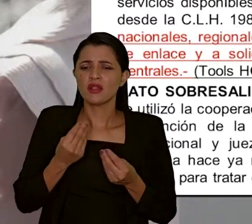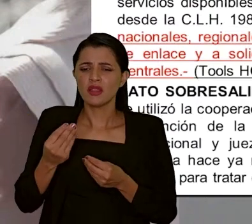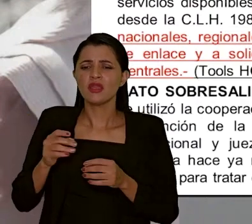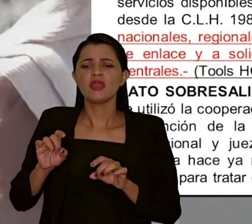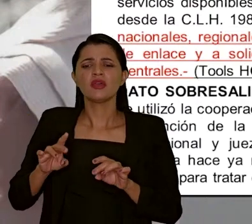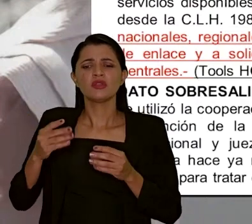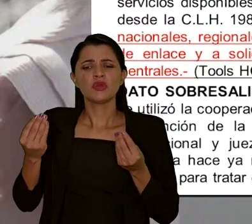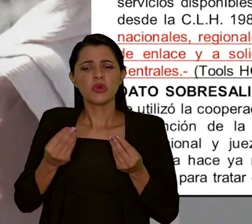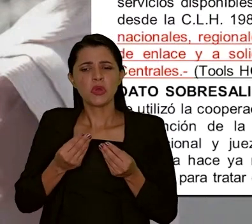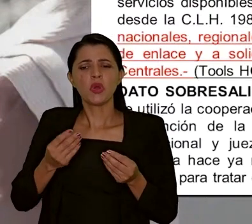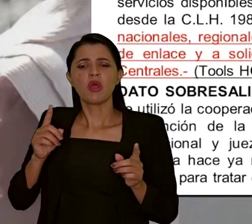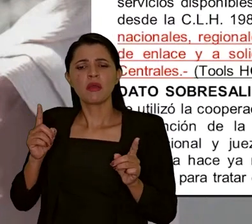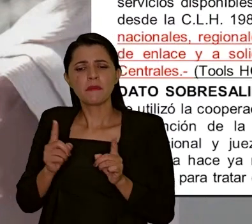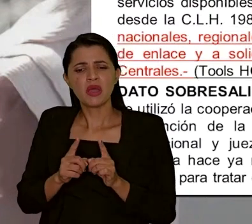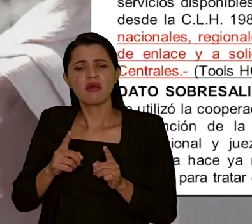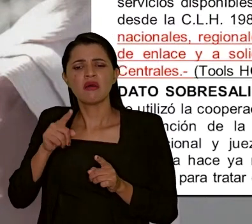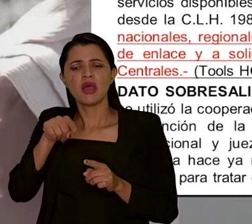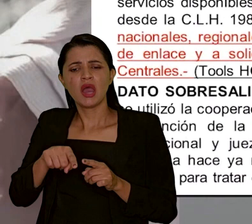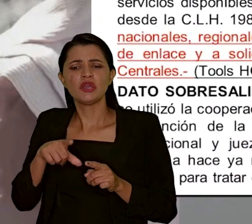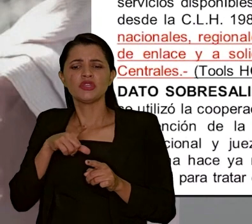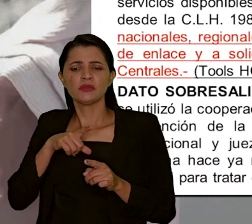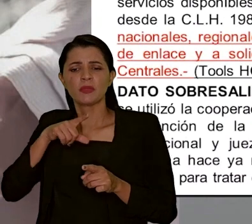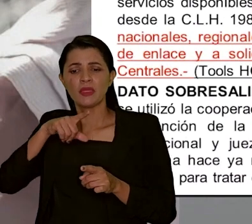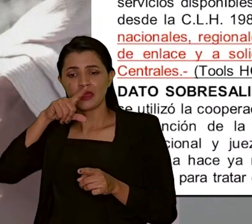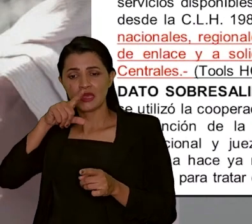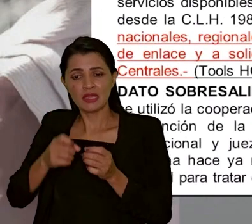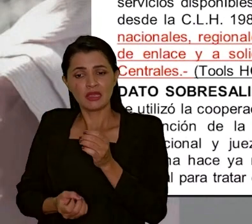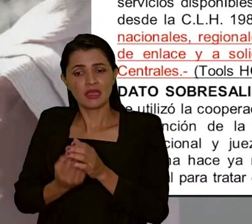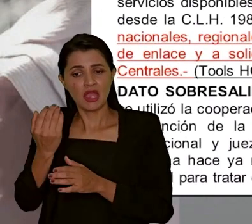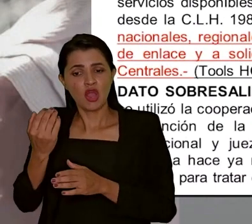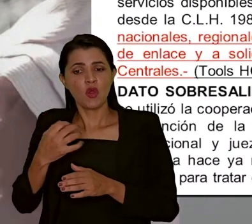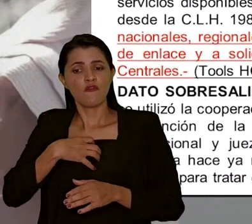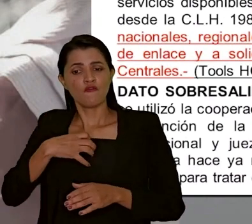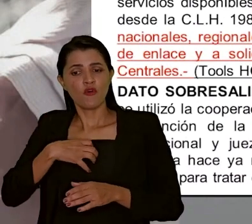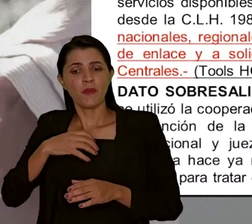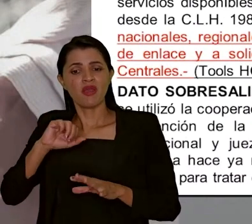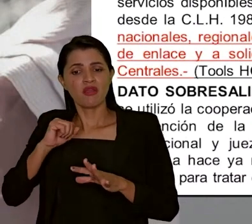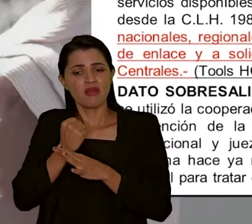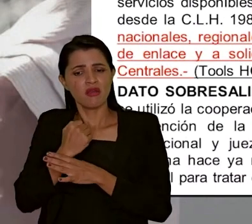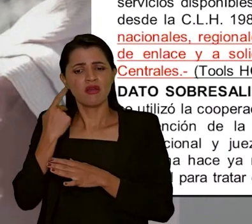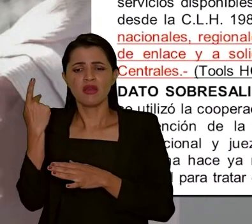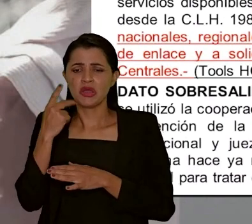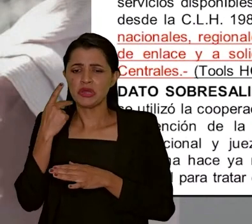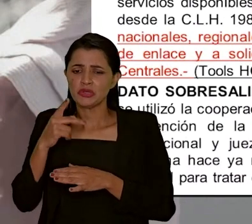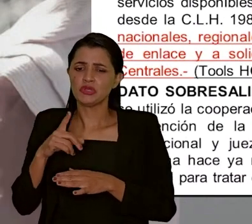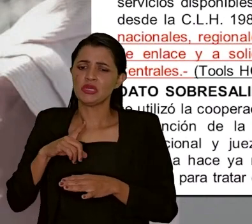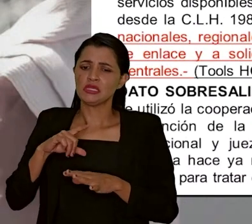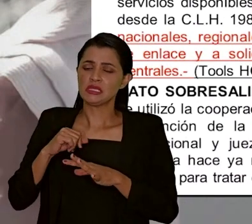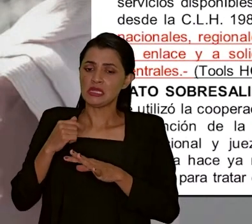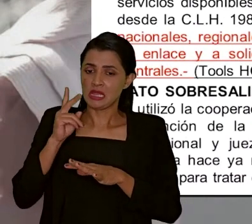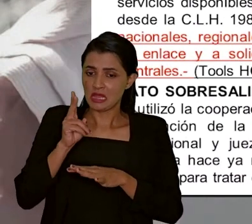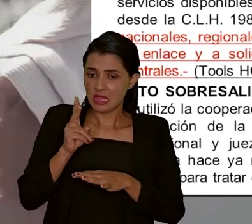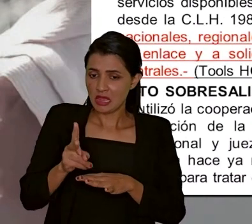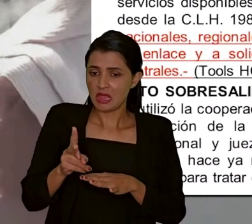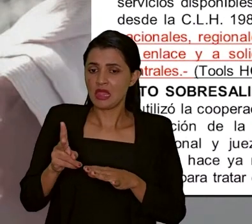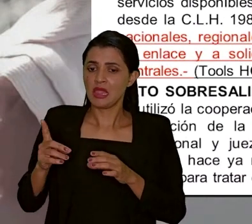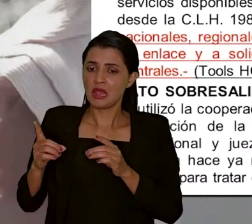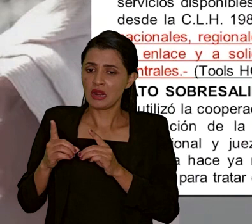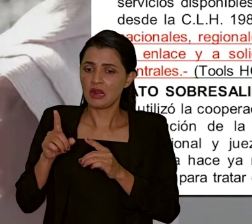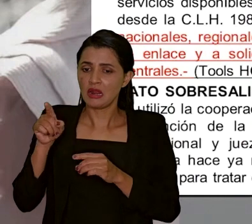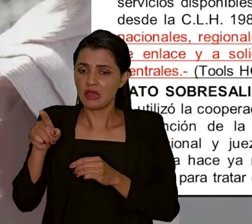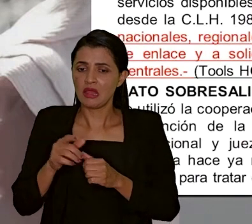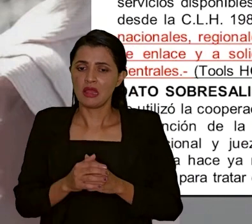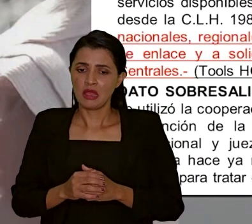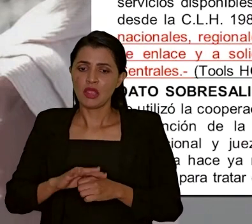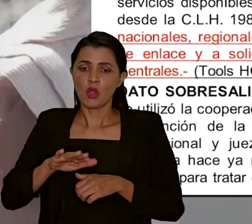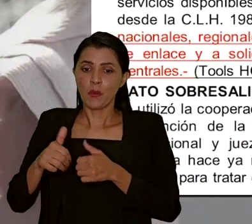segura está dada por la cooperación transfronteriza, donde las autoridades centrales brinden información relacionada con